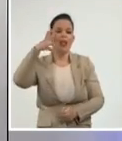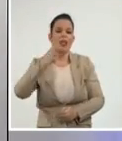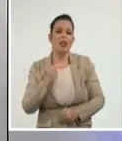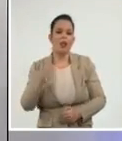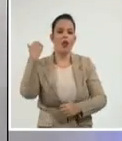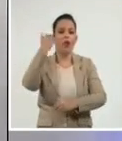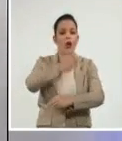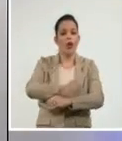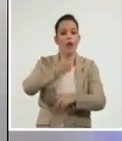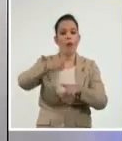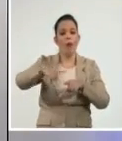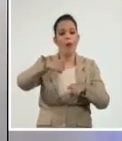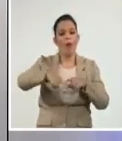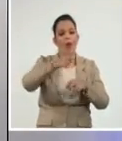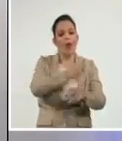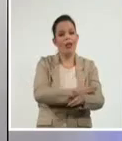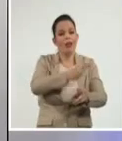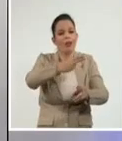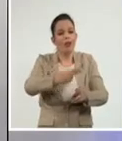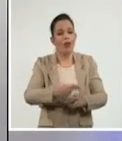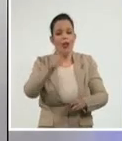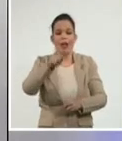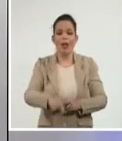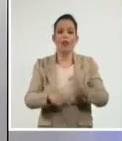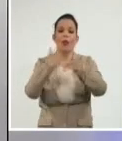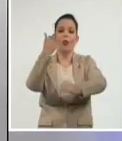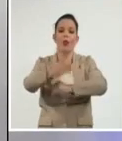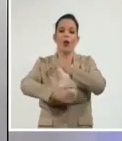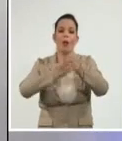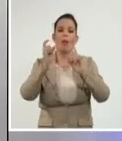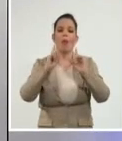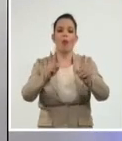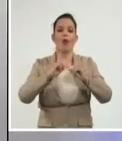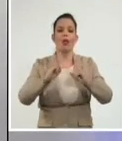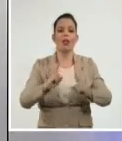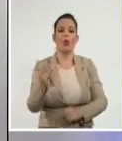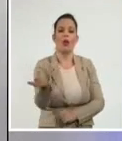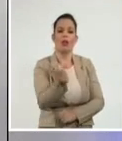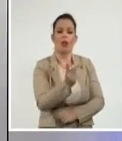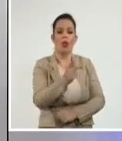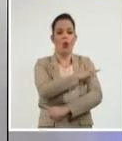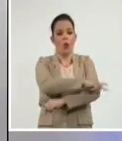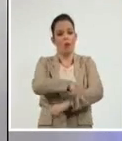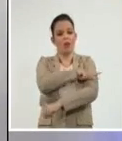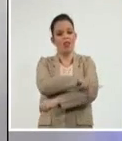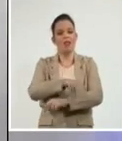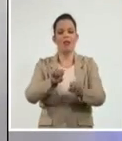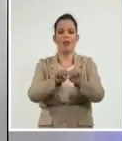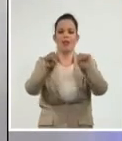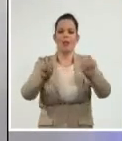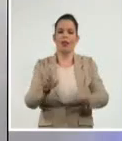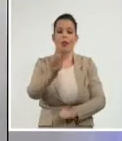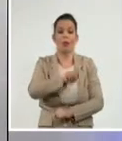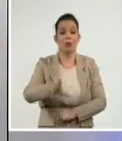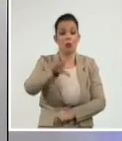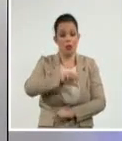esencias históricas, verlo como parte de un conflicto político entre dos proyectos de nación y de sistema social. Solo así